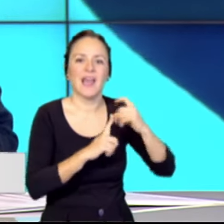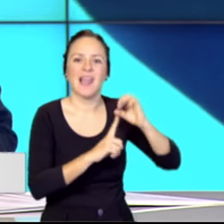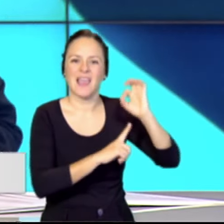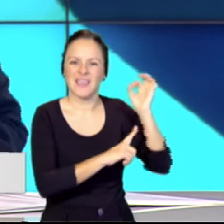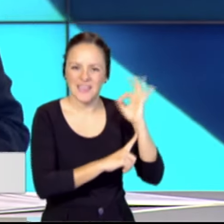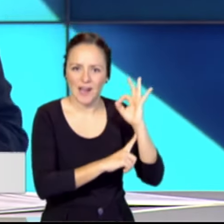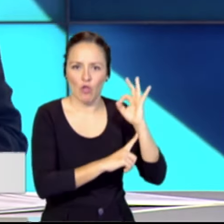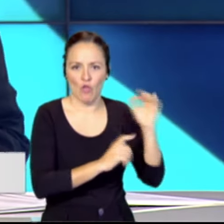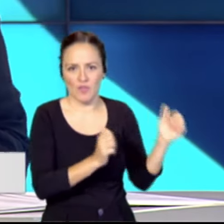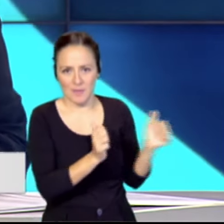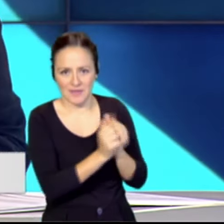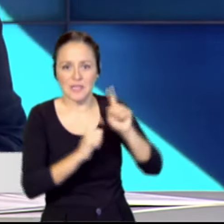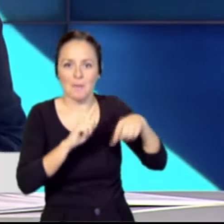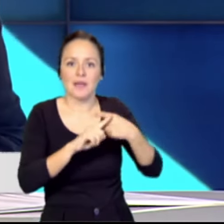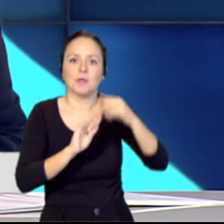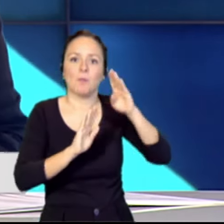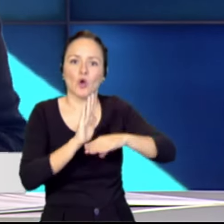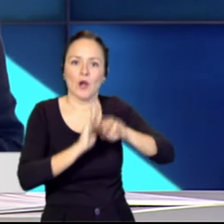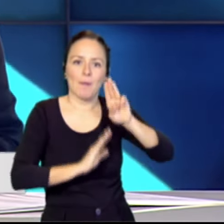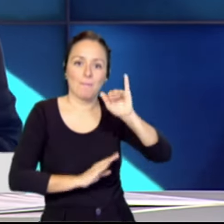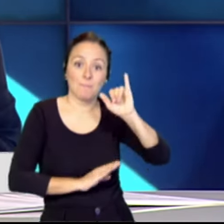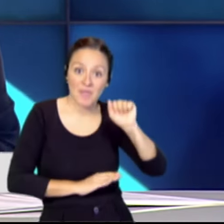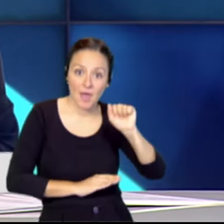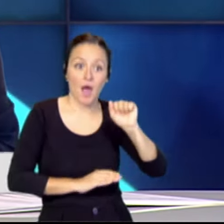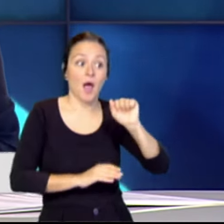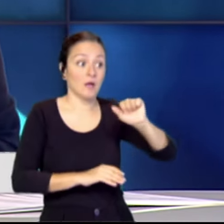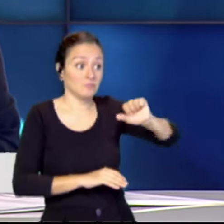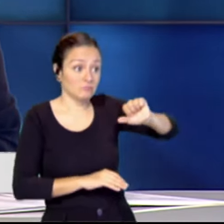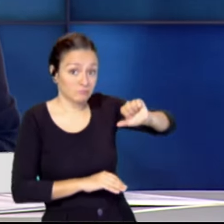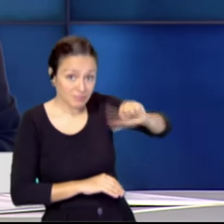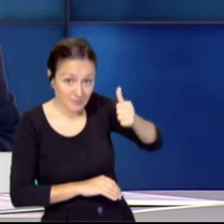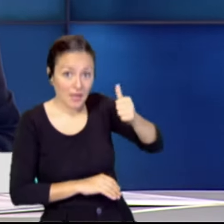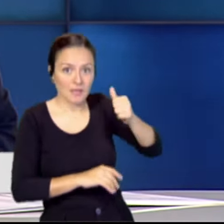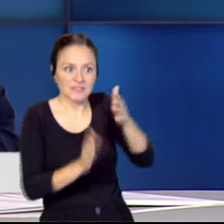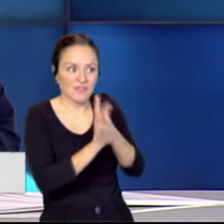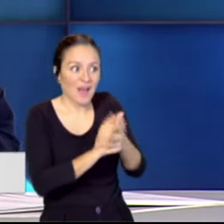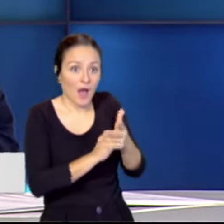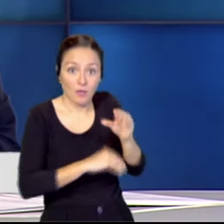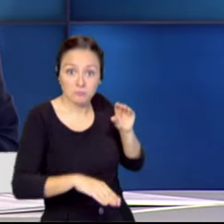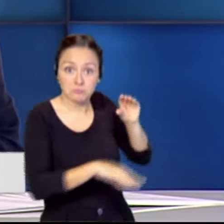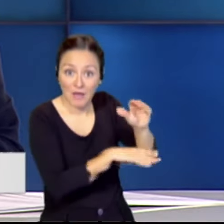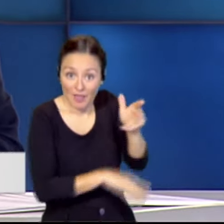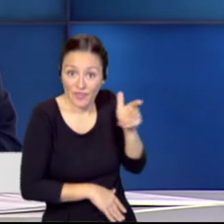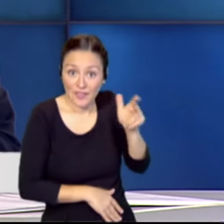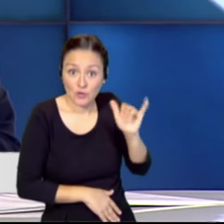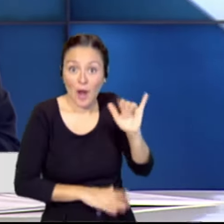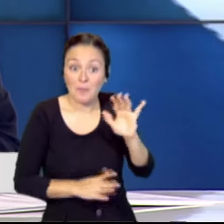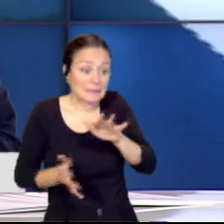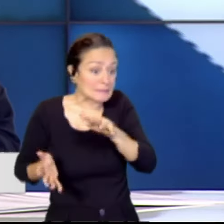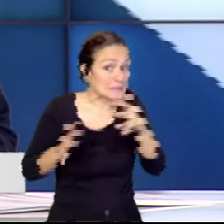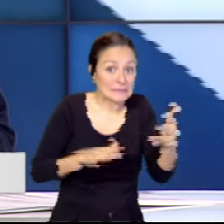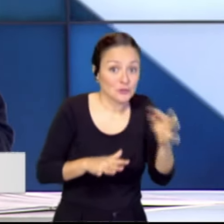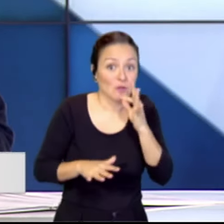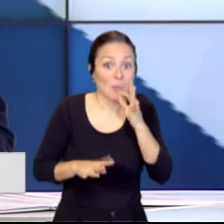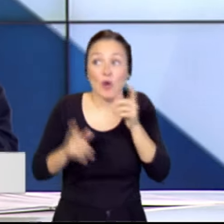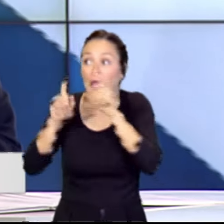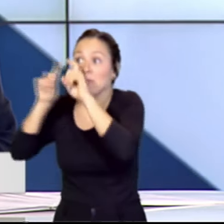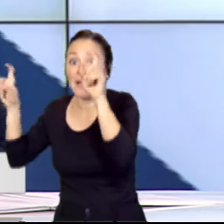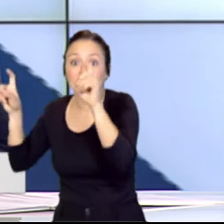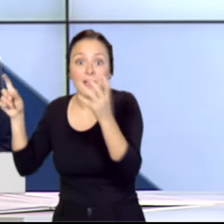pia elaborado con lo cual ya tienen el derecho a esas prestaciones no son efectivas porque no hay una entidad o una empresa